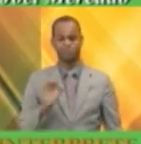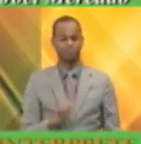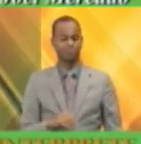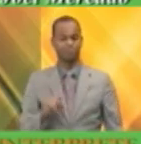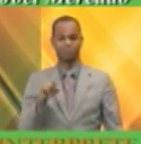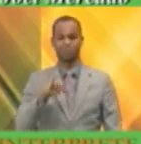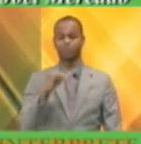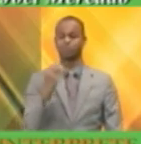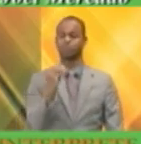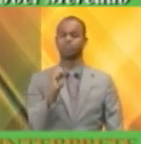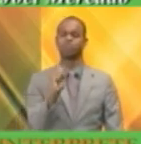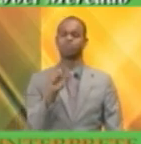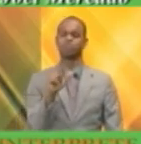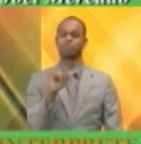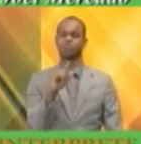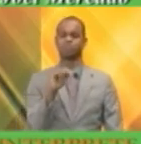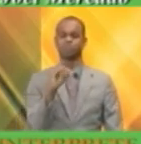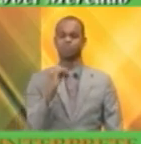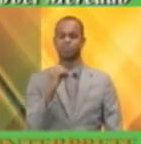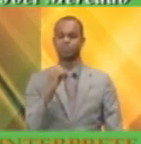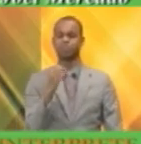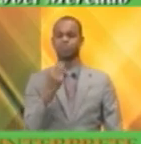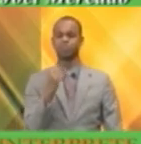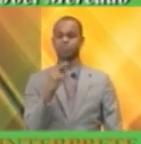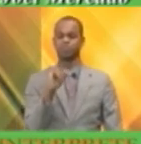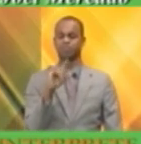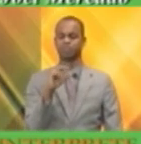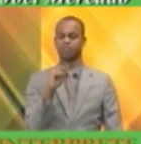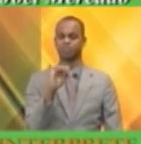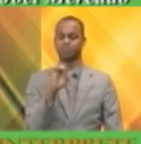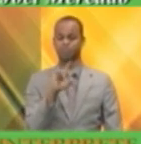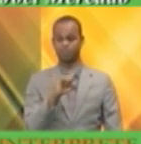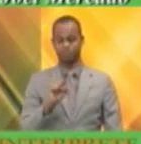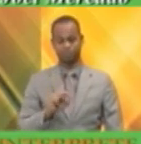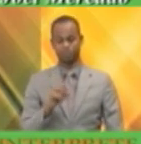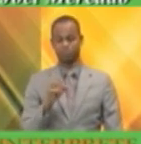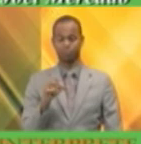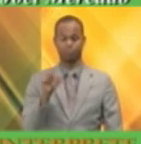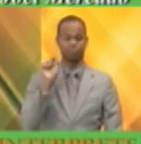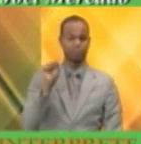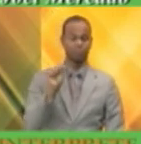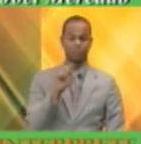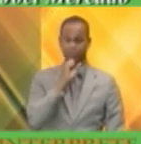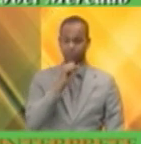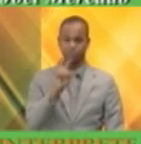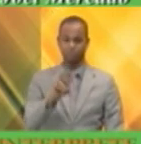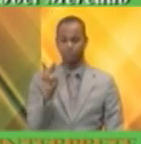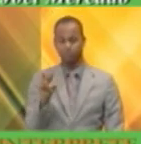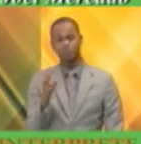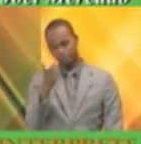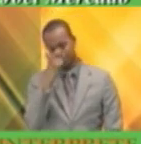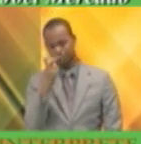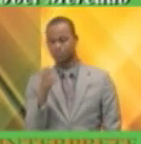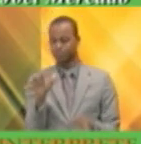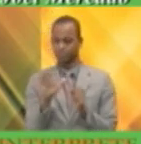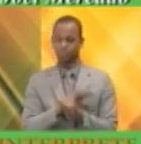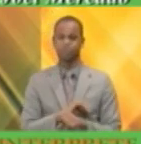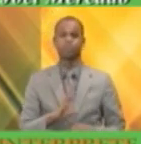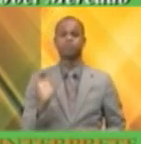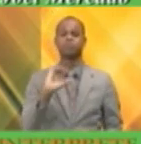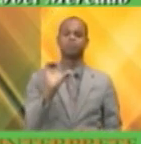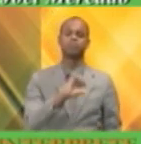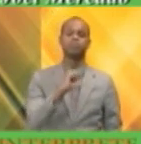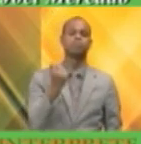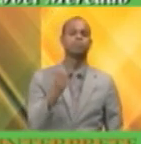es Joselito Hernández, 22 años de edad, ciego total. Y tenemos a José